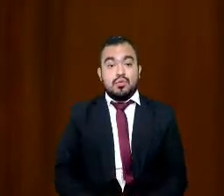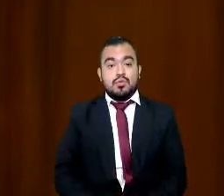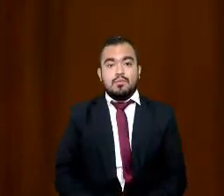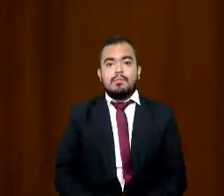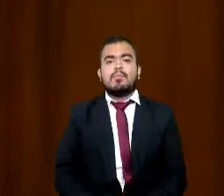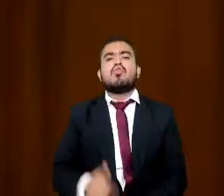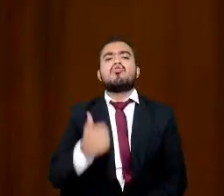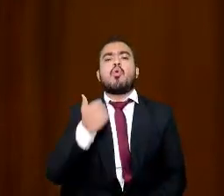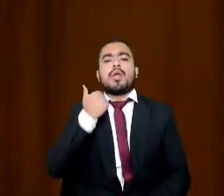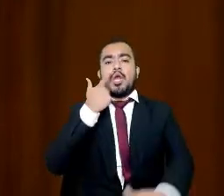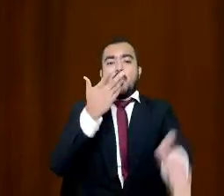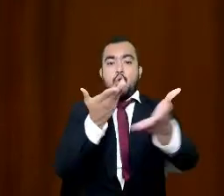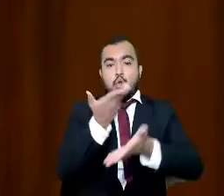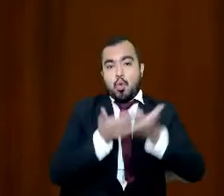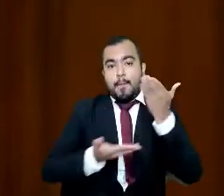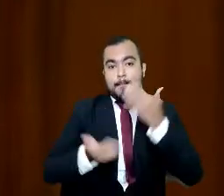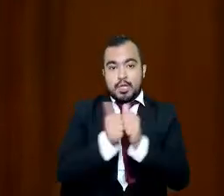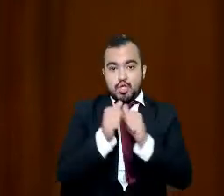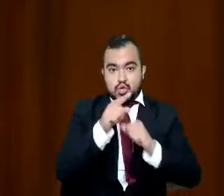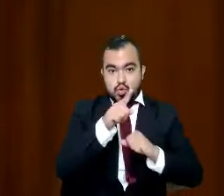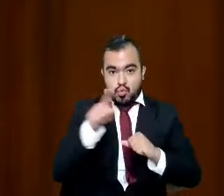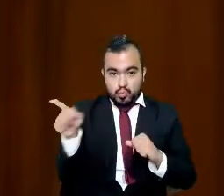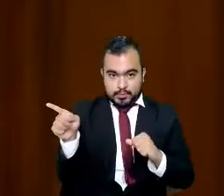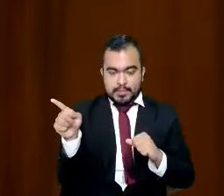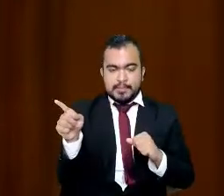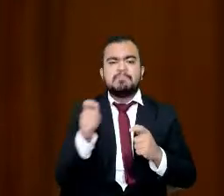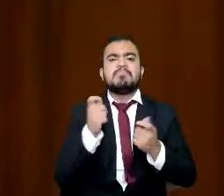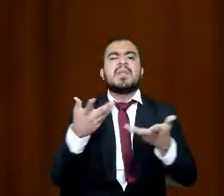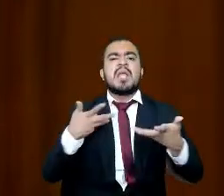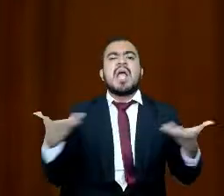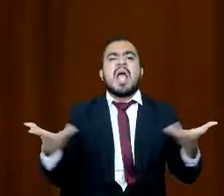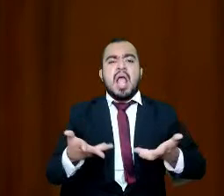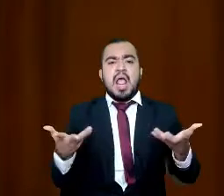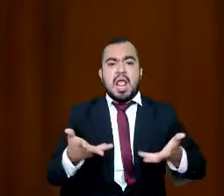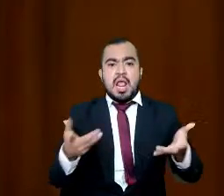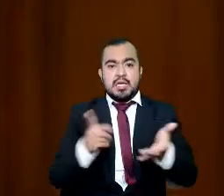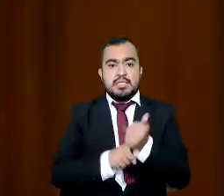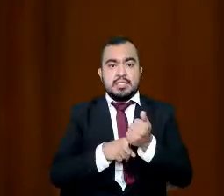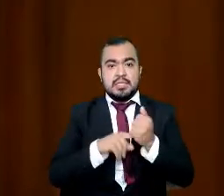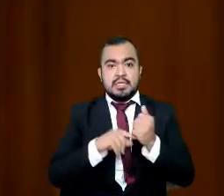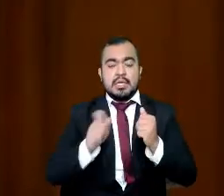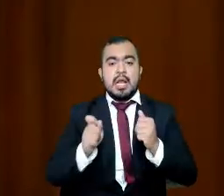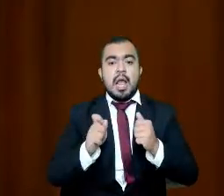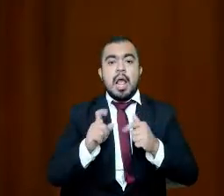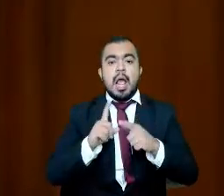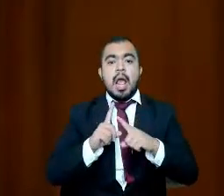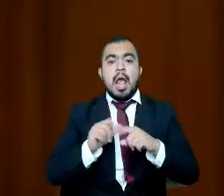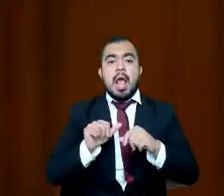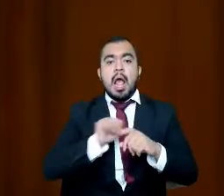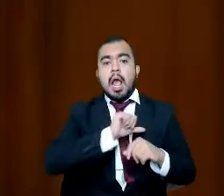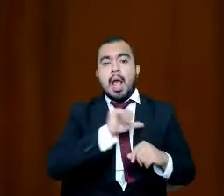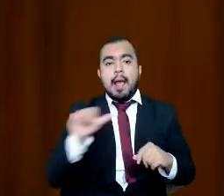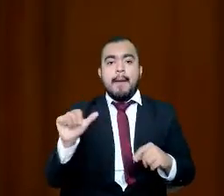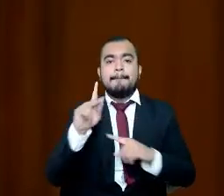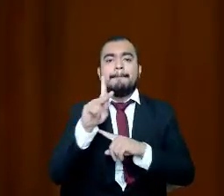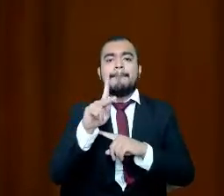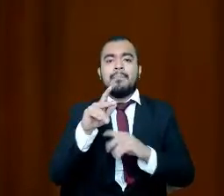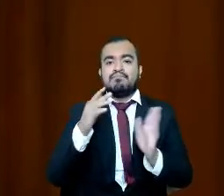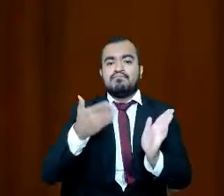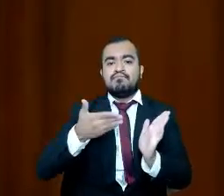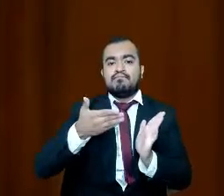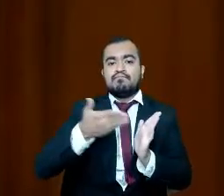Quiero compartir con ustedes qué es lo que hemos hecho en la red libre de peaje.